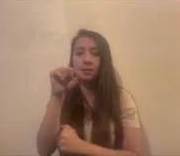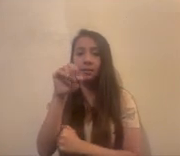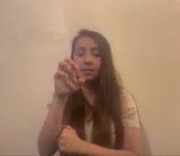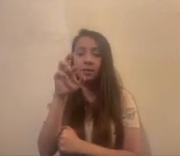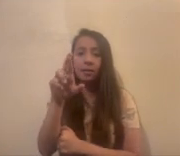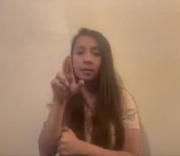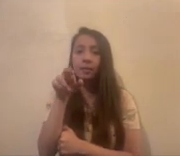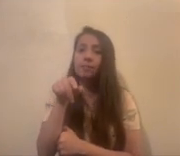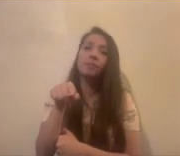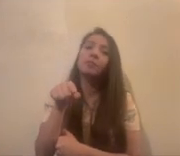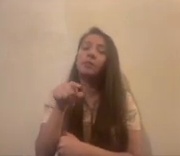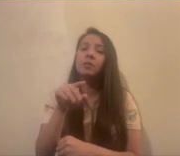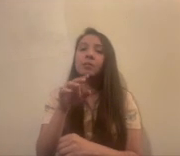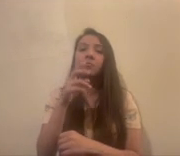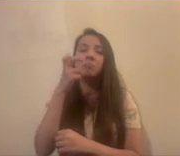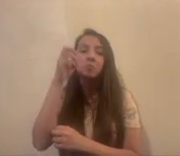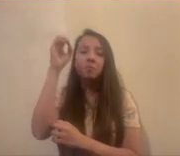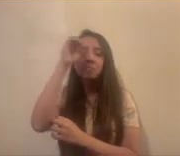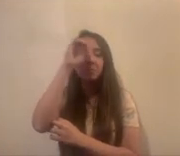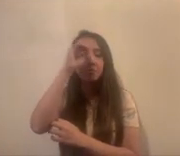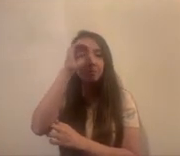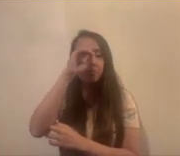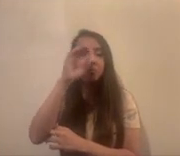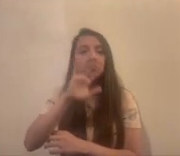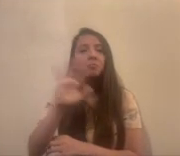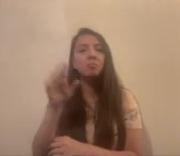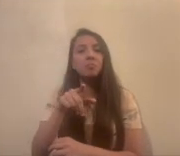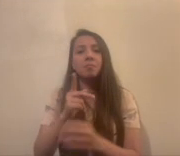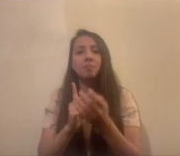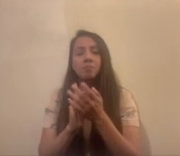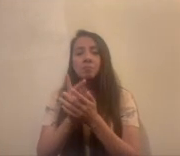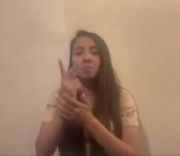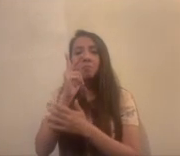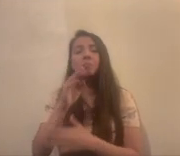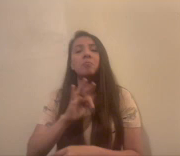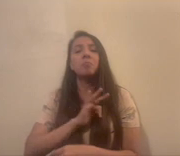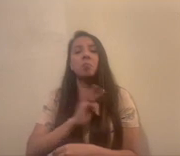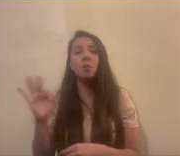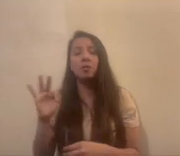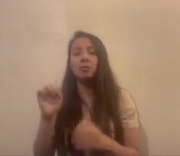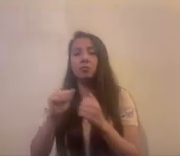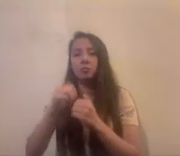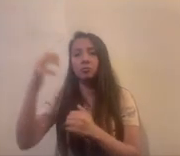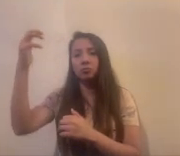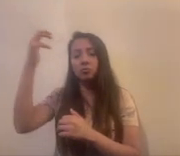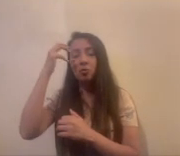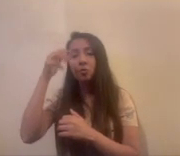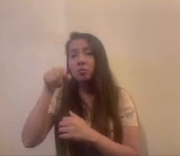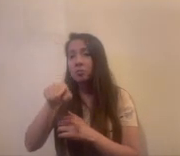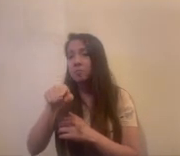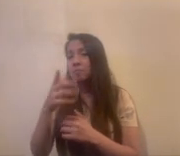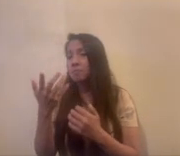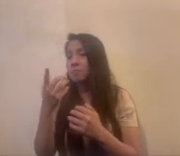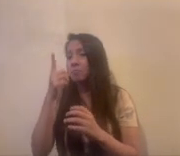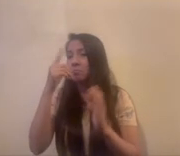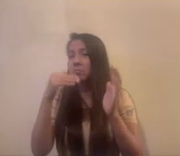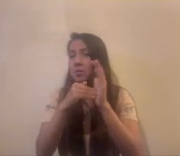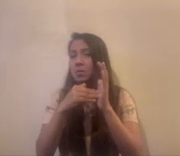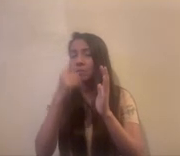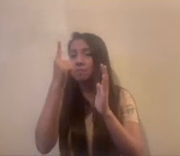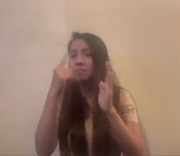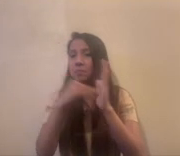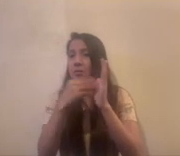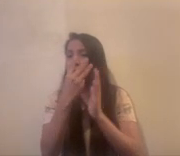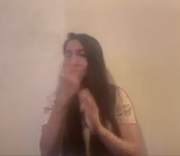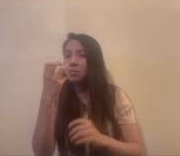láser, llegamos a la conclusión de que estas semillas podían sobrevivir en exposición de radiación solar hasta un equivalente de 1000